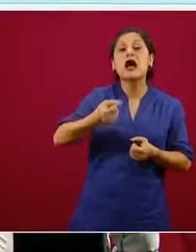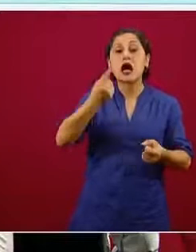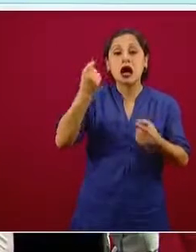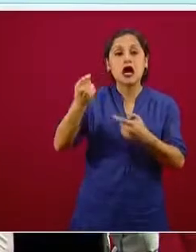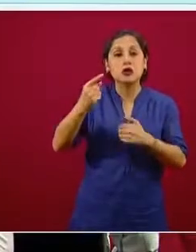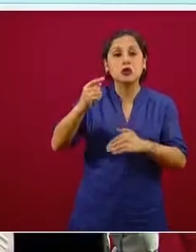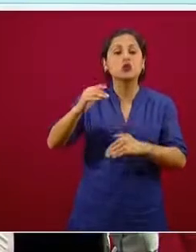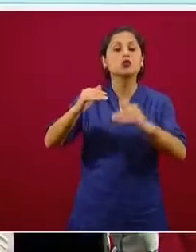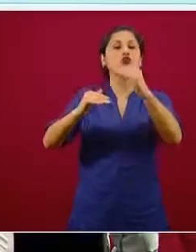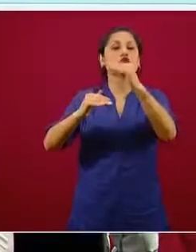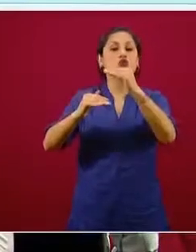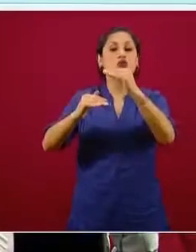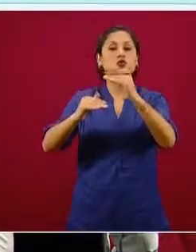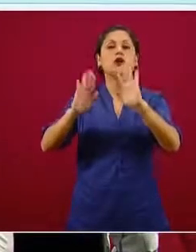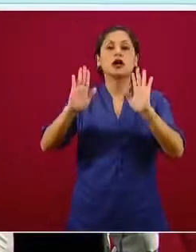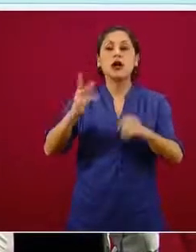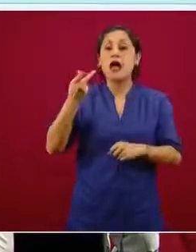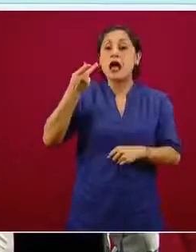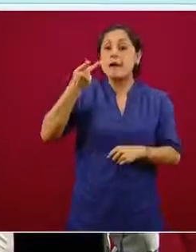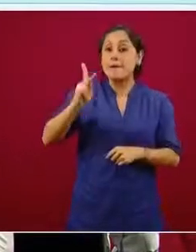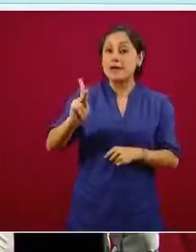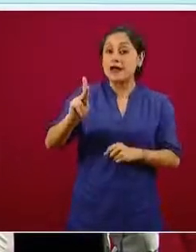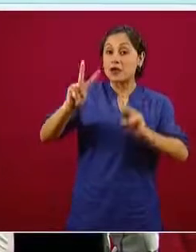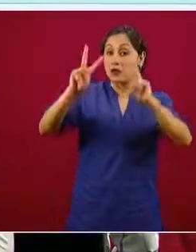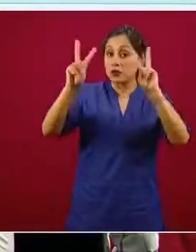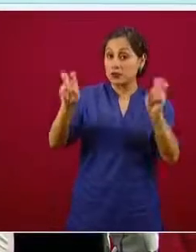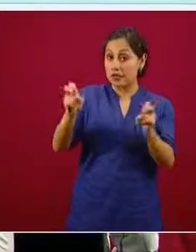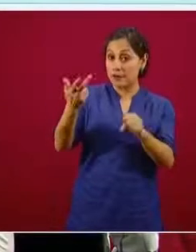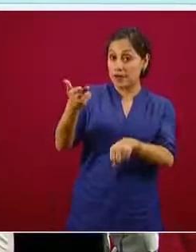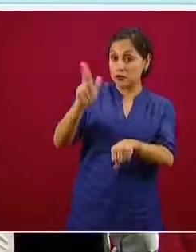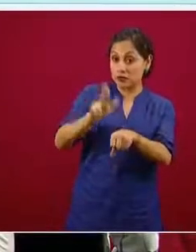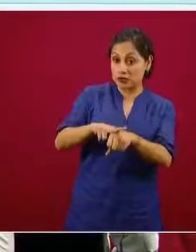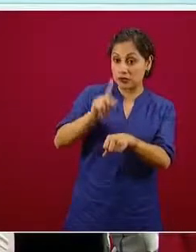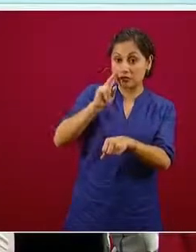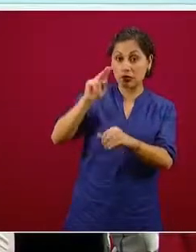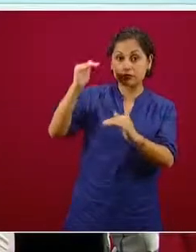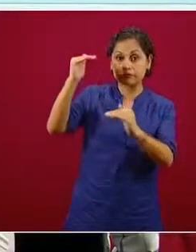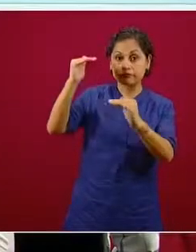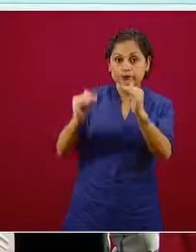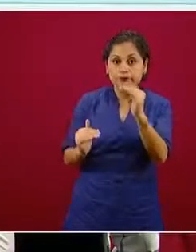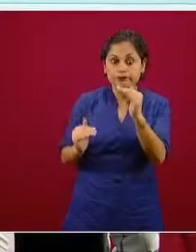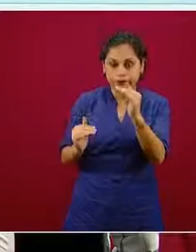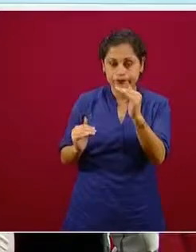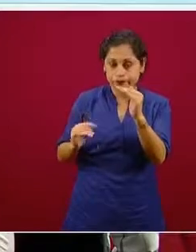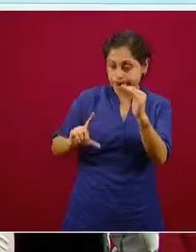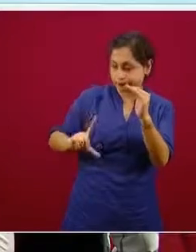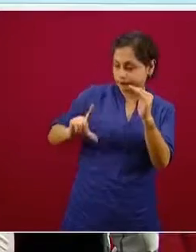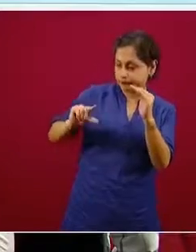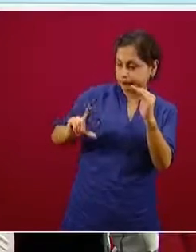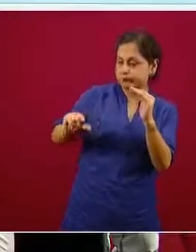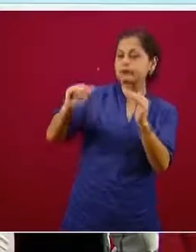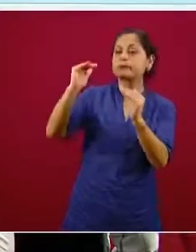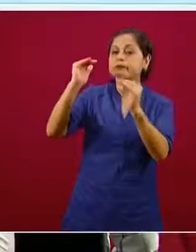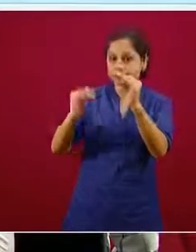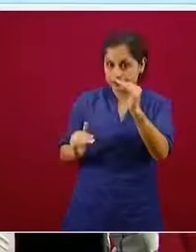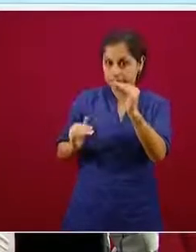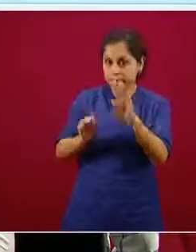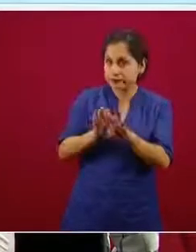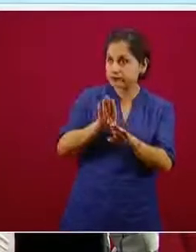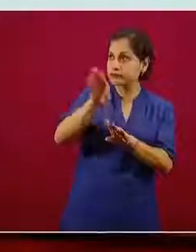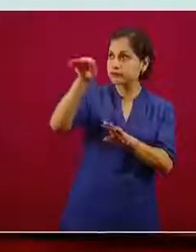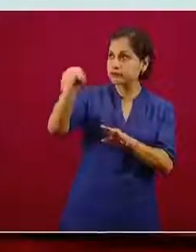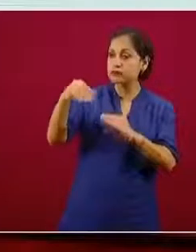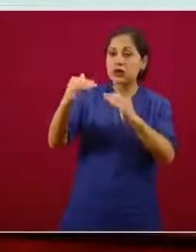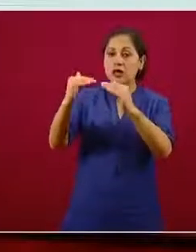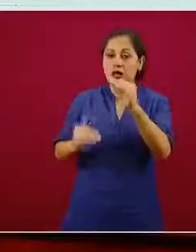la hospitalización está todavía por debajo de la predicción, lo cual es ahí donde están los claroscuros.